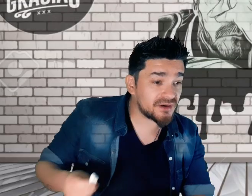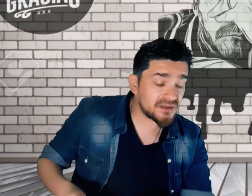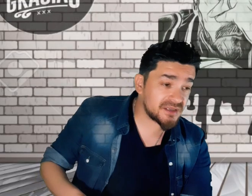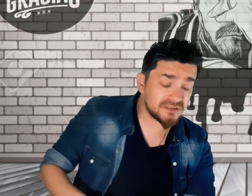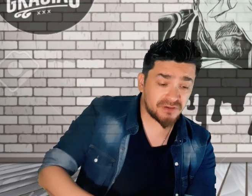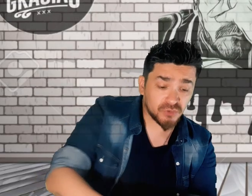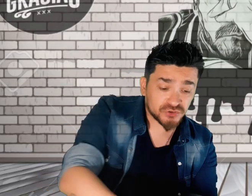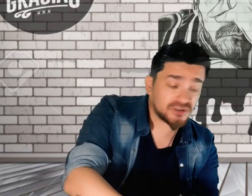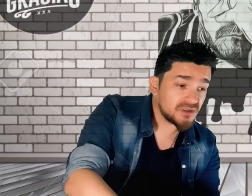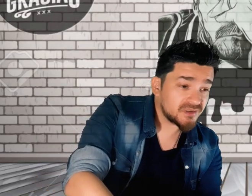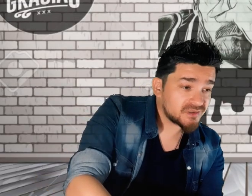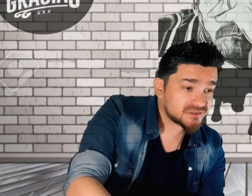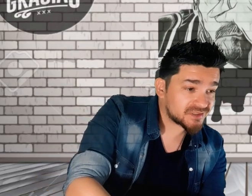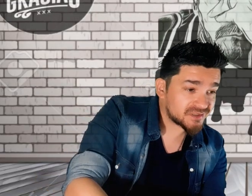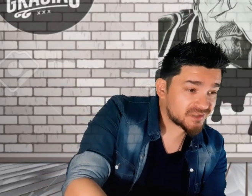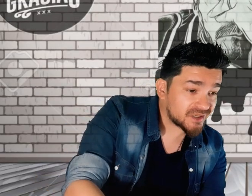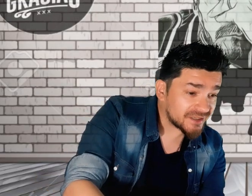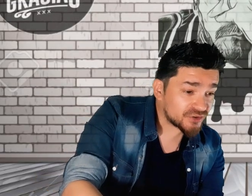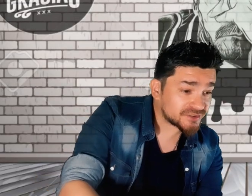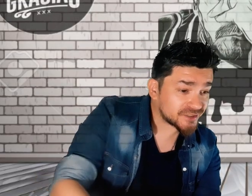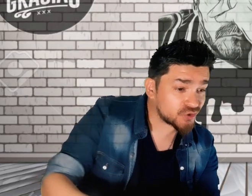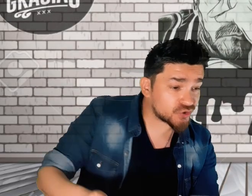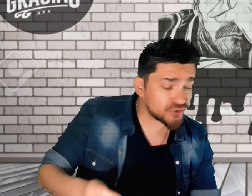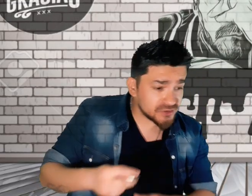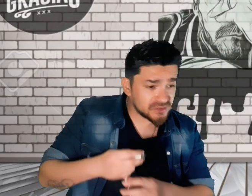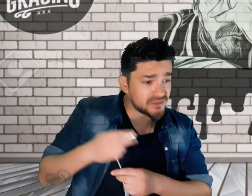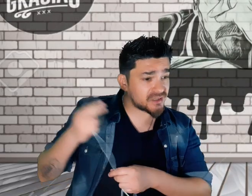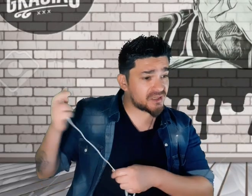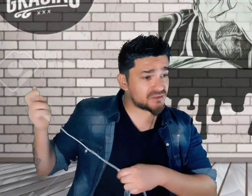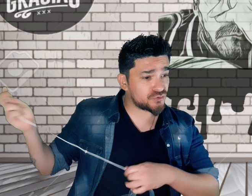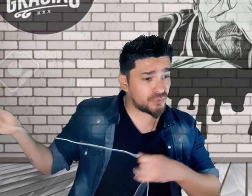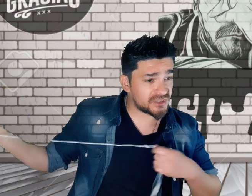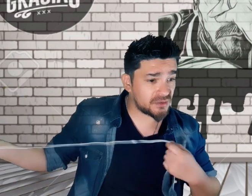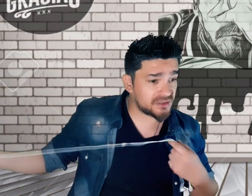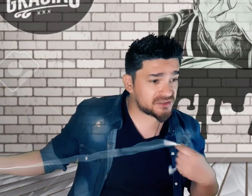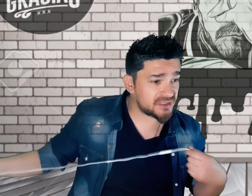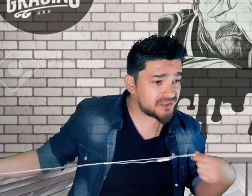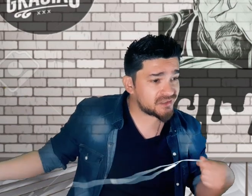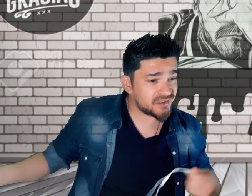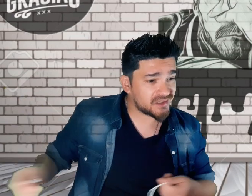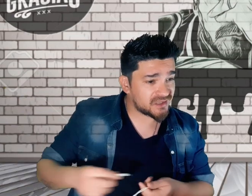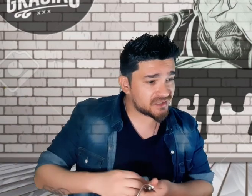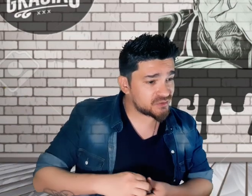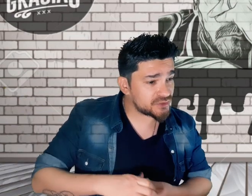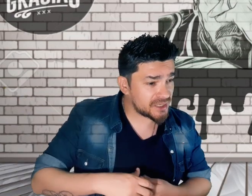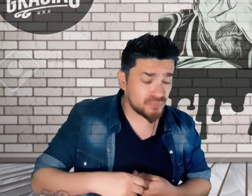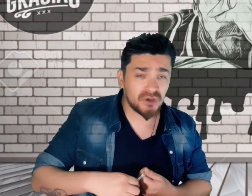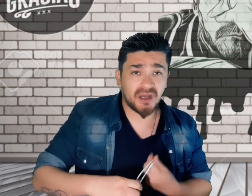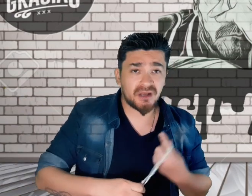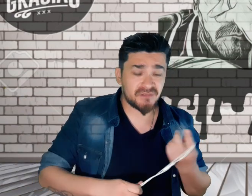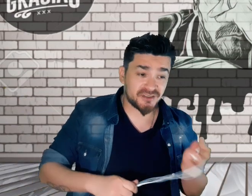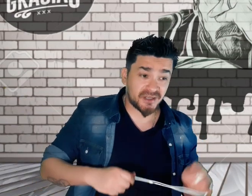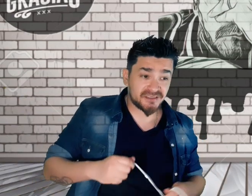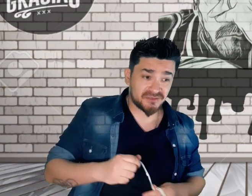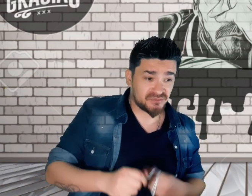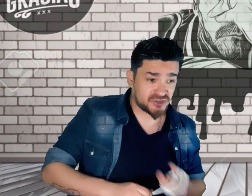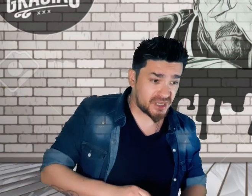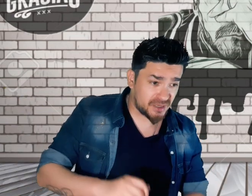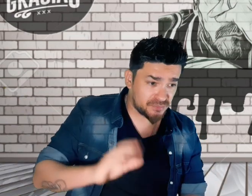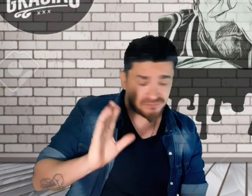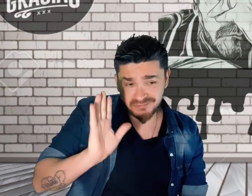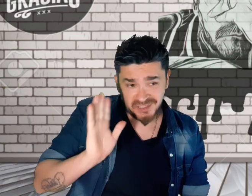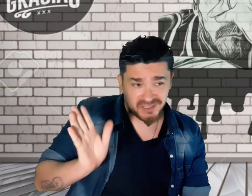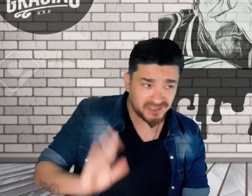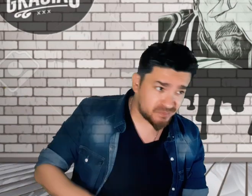Bueno, ahí estaba ese famoso, sí, el lago de Texcoco, ¿no? Que supuestamente en una época atrás,